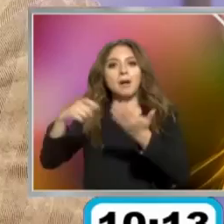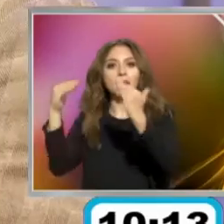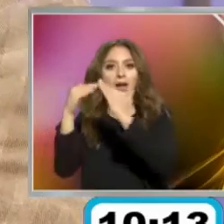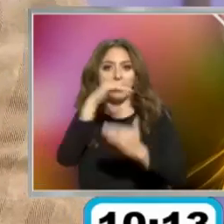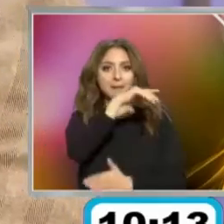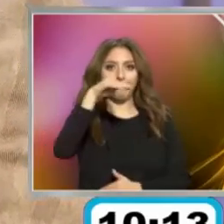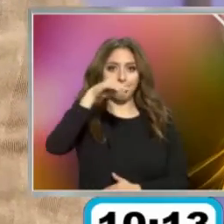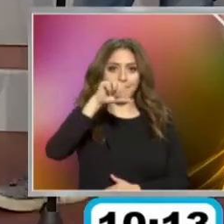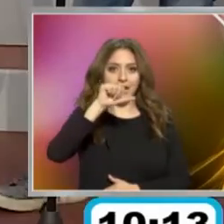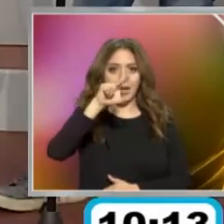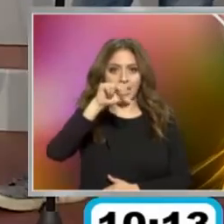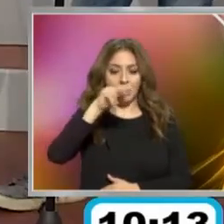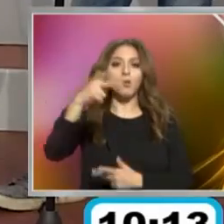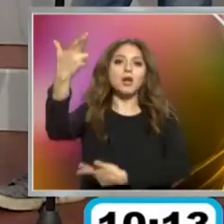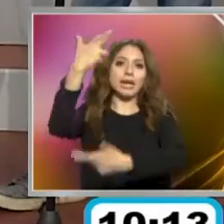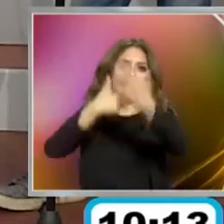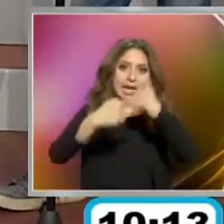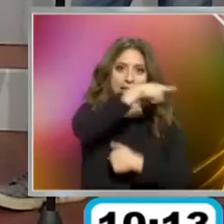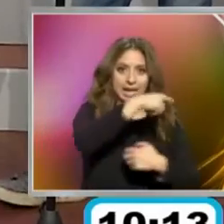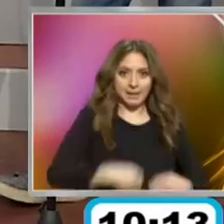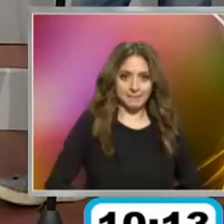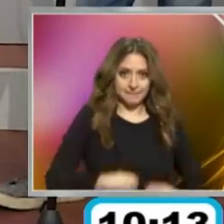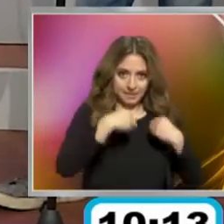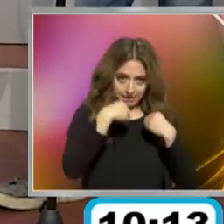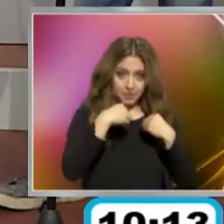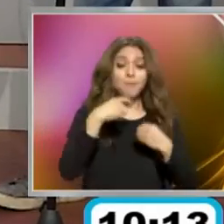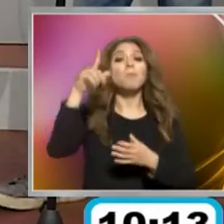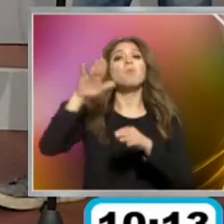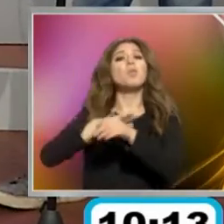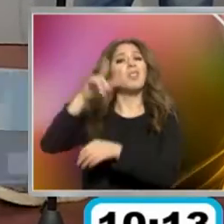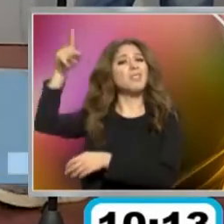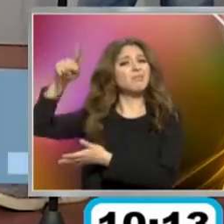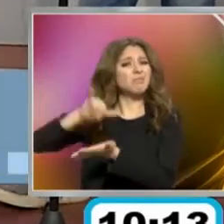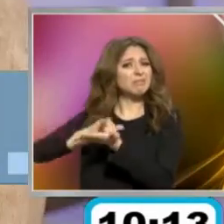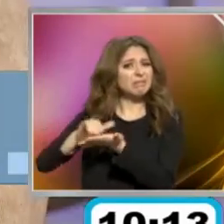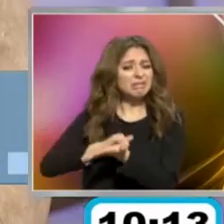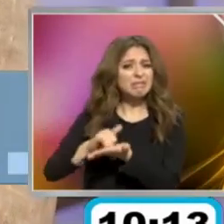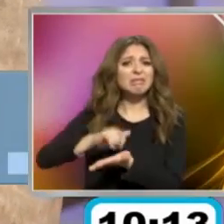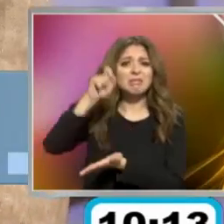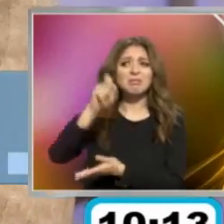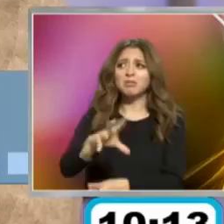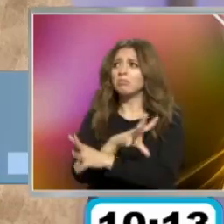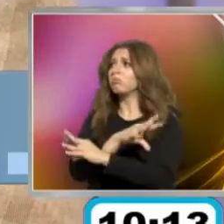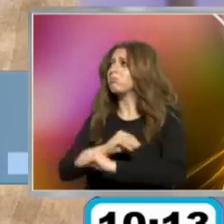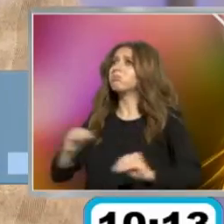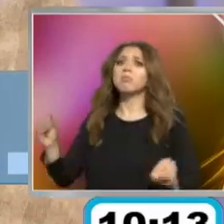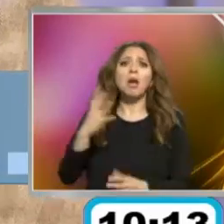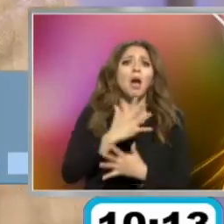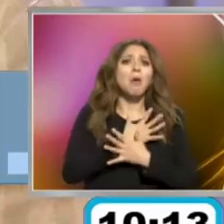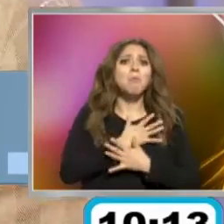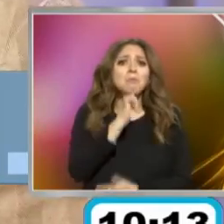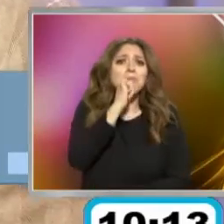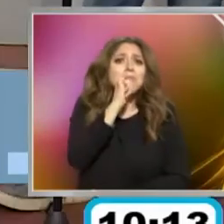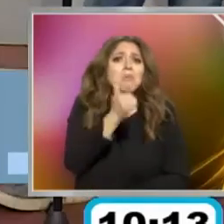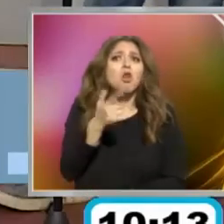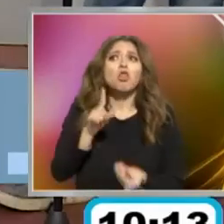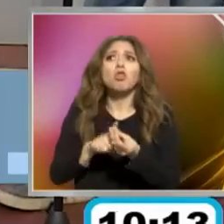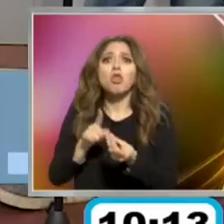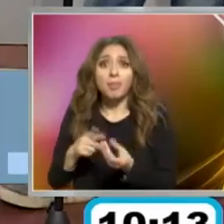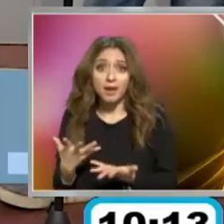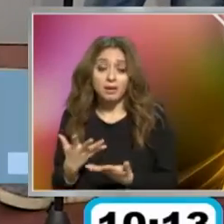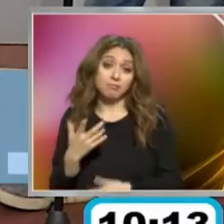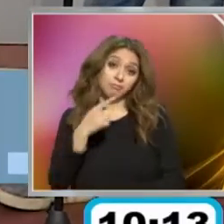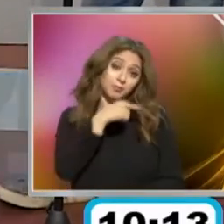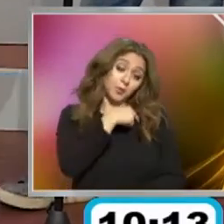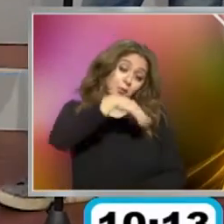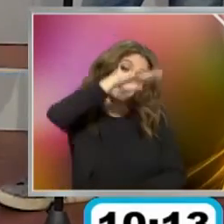volverse a vivir allí, ¿no? Porque en Nueva York para él era un desierto de amor, no había encontrado el amor. En Maracaibo